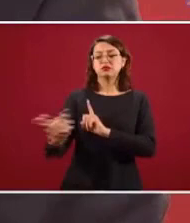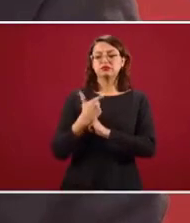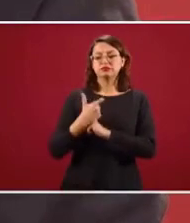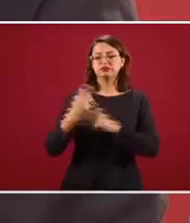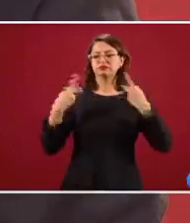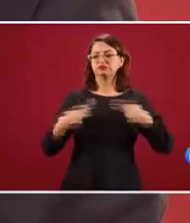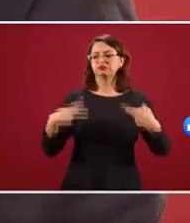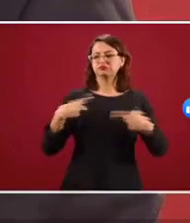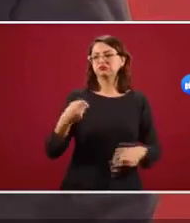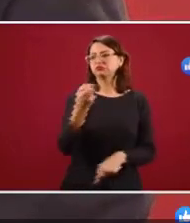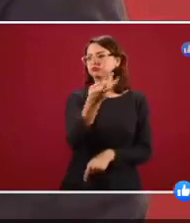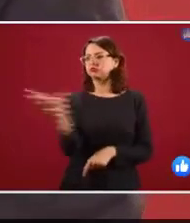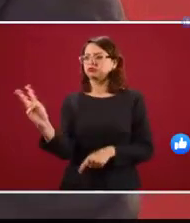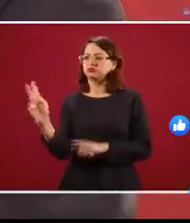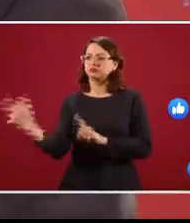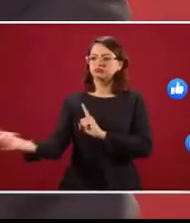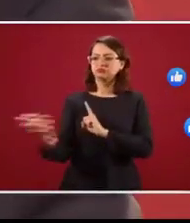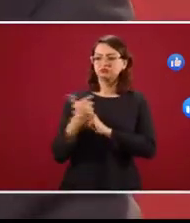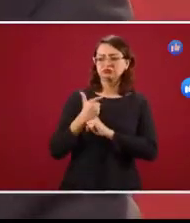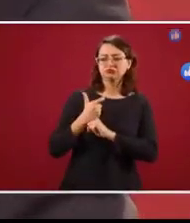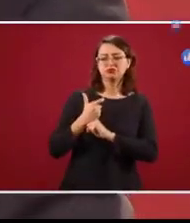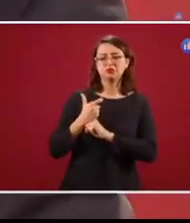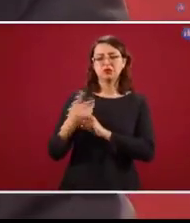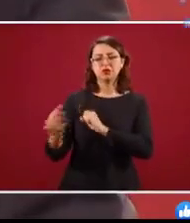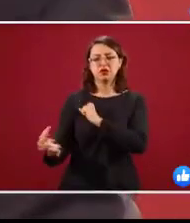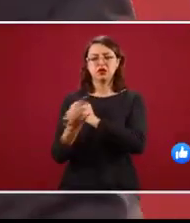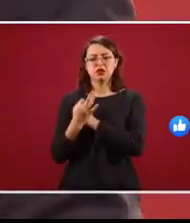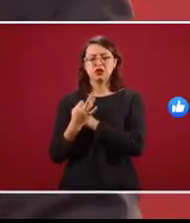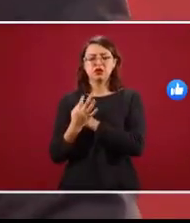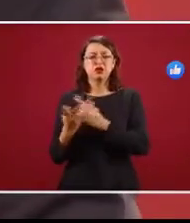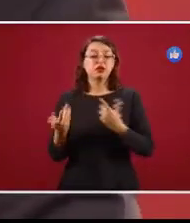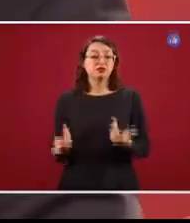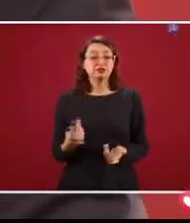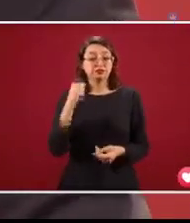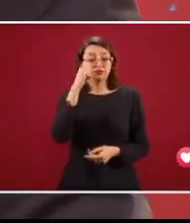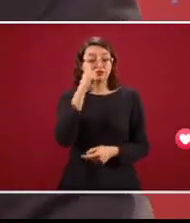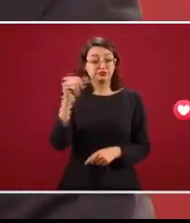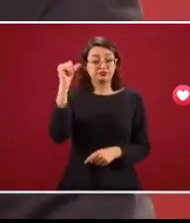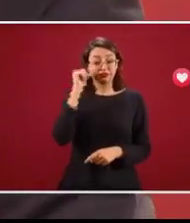por ejemplo es un grupo que ni siquiera